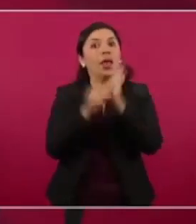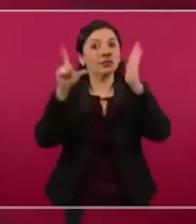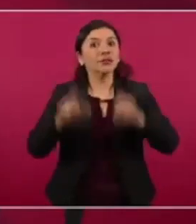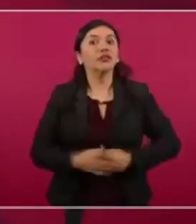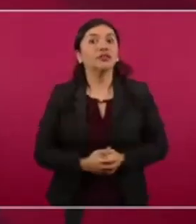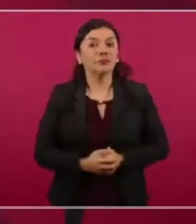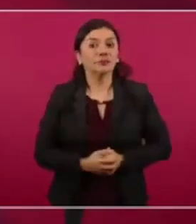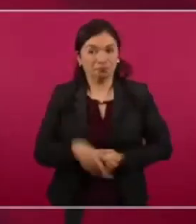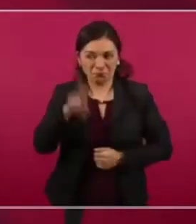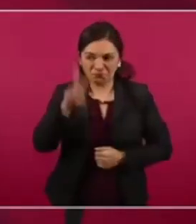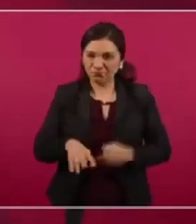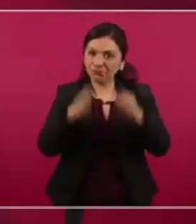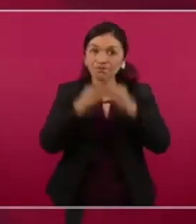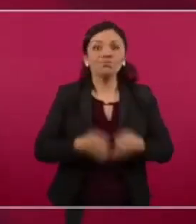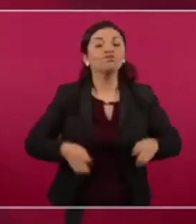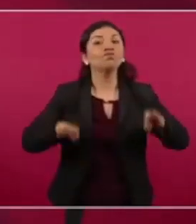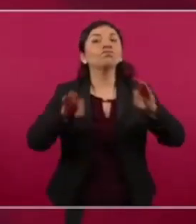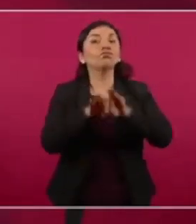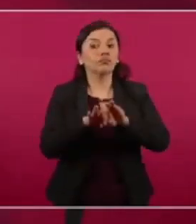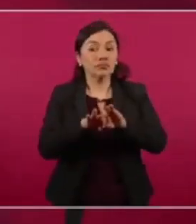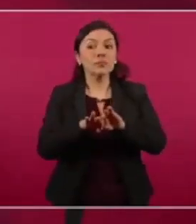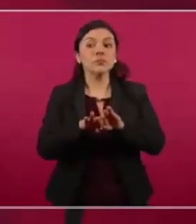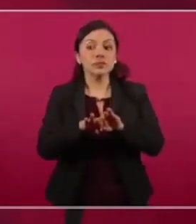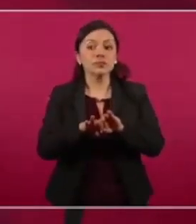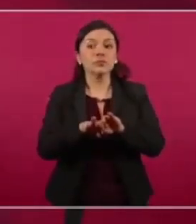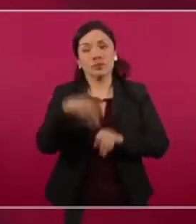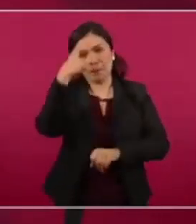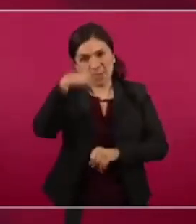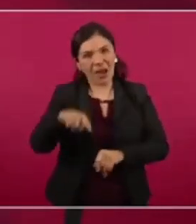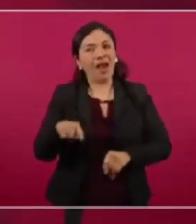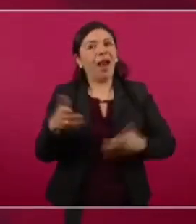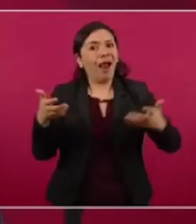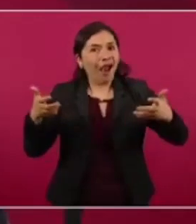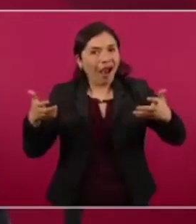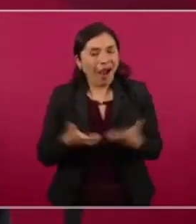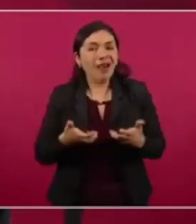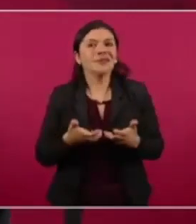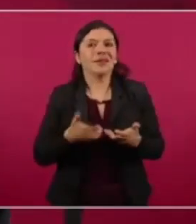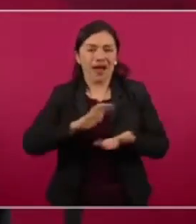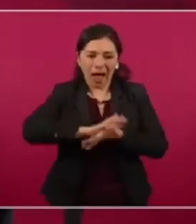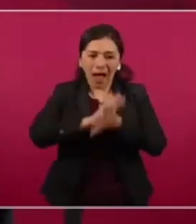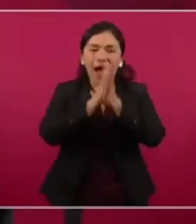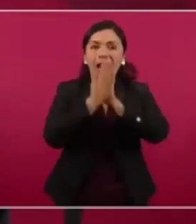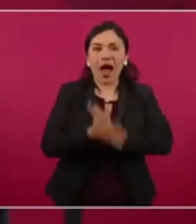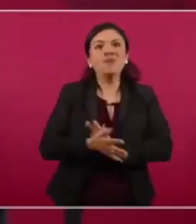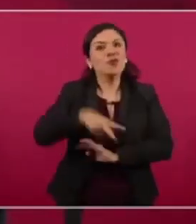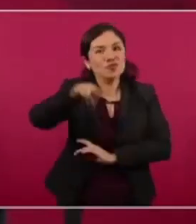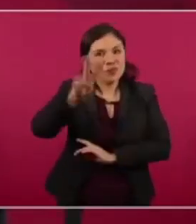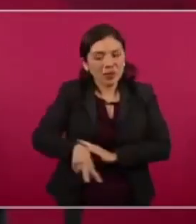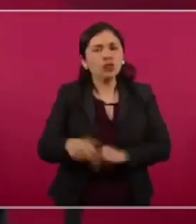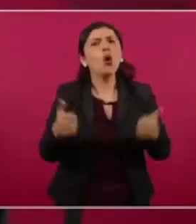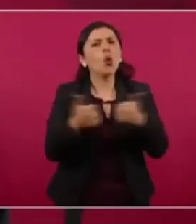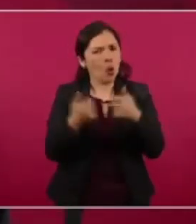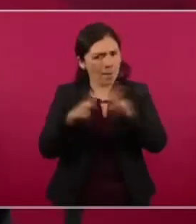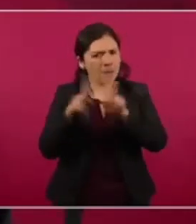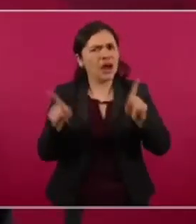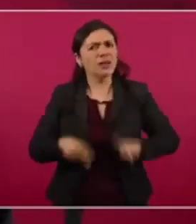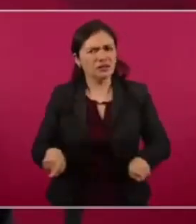la importancia que tiene el llevar a cabo esta transformación pacífica.